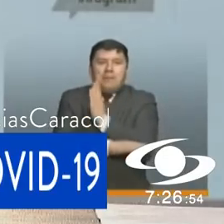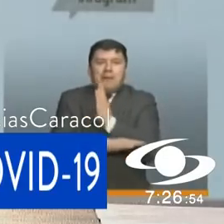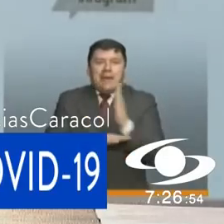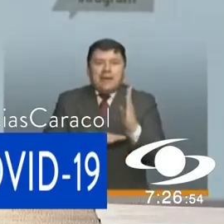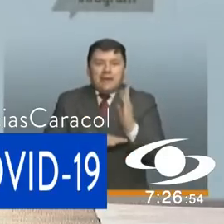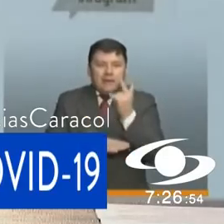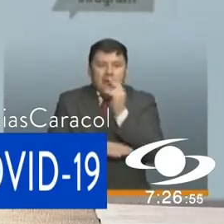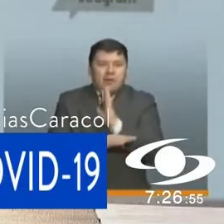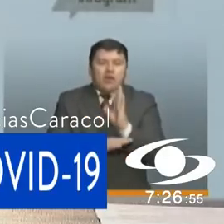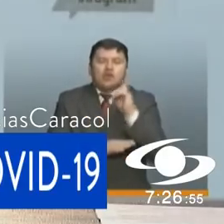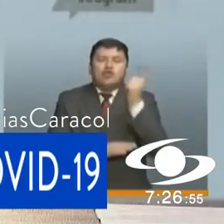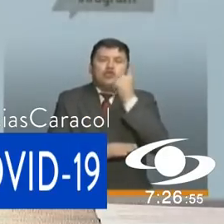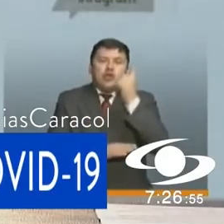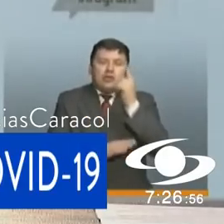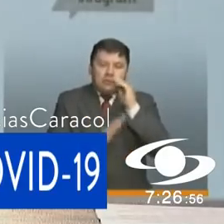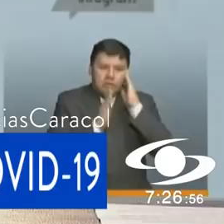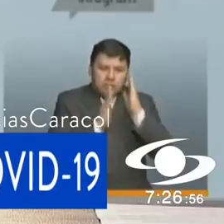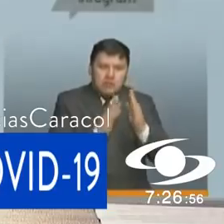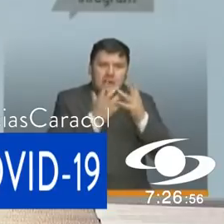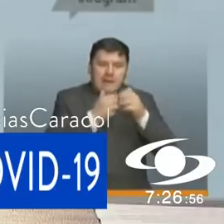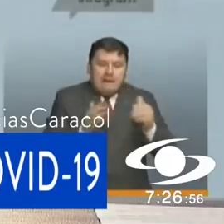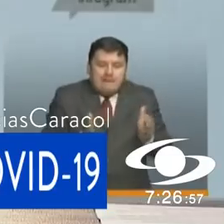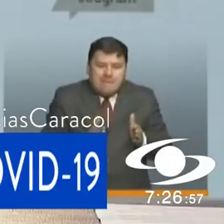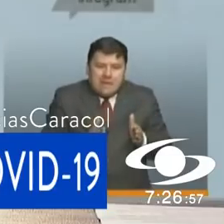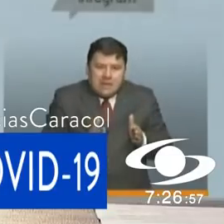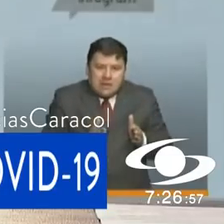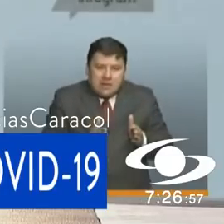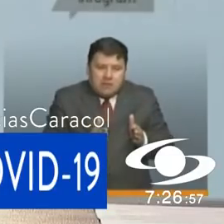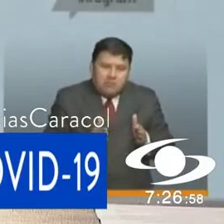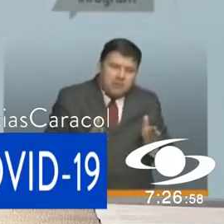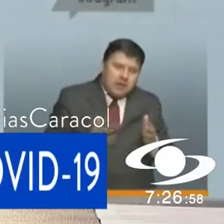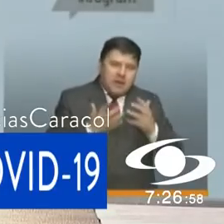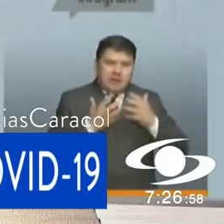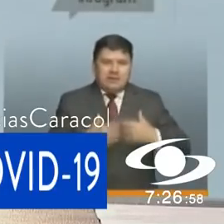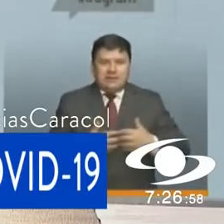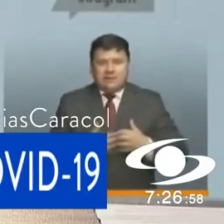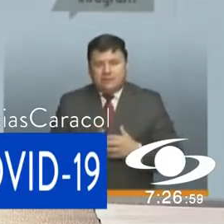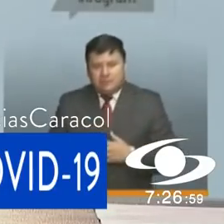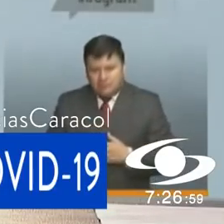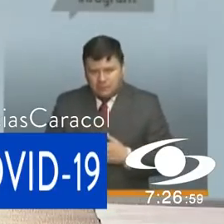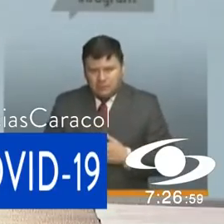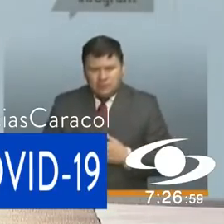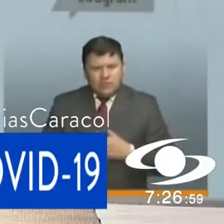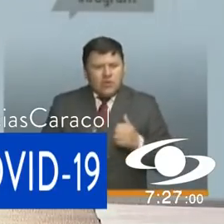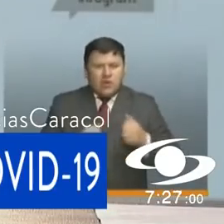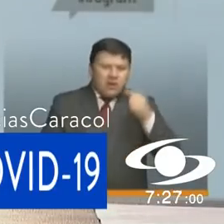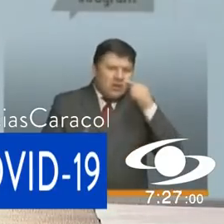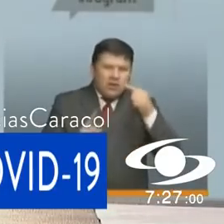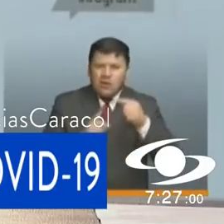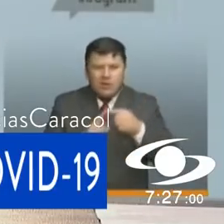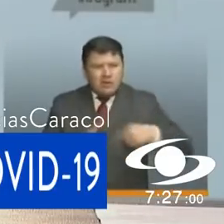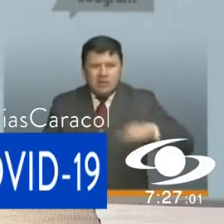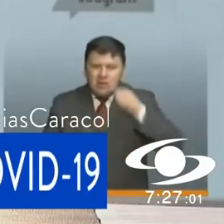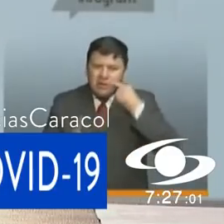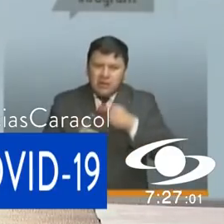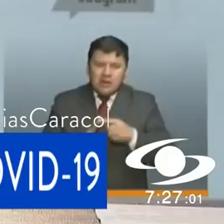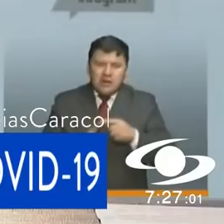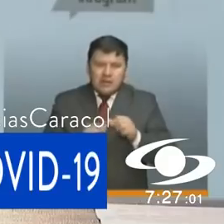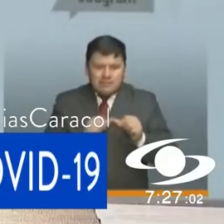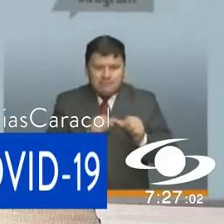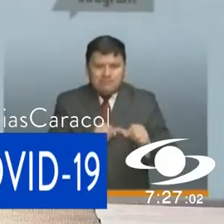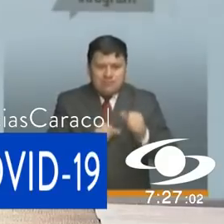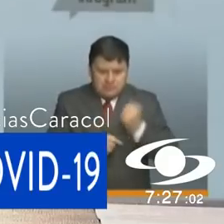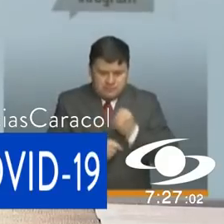son exclusivos para la micro, pequeña y mediana empresa. ¿Con qué objetivo? Con el objetivo de preservar